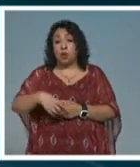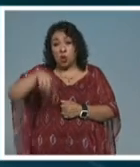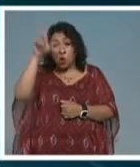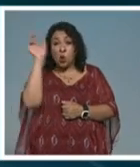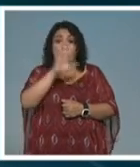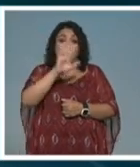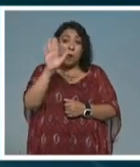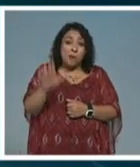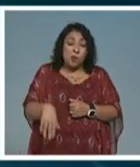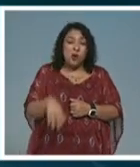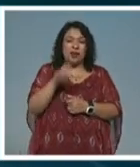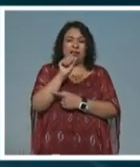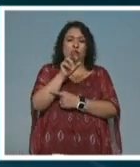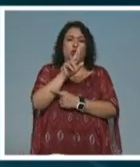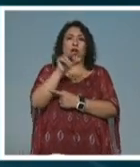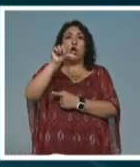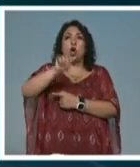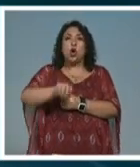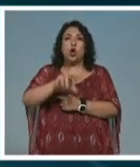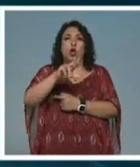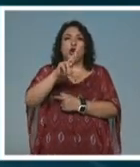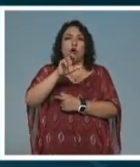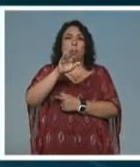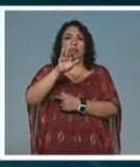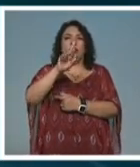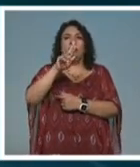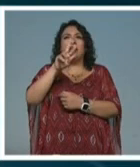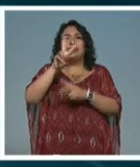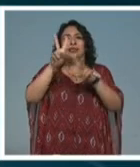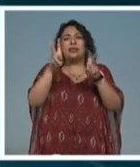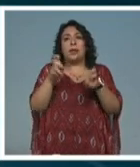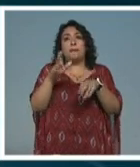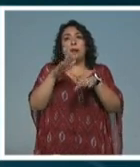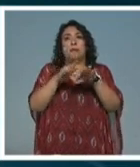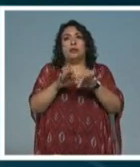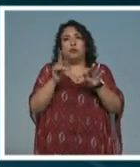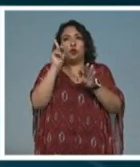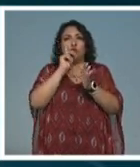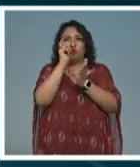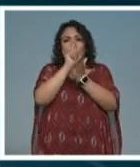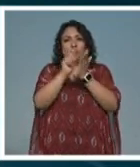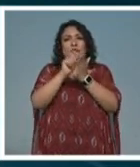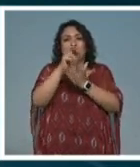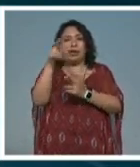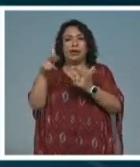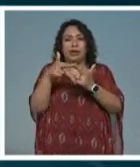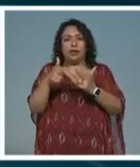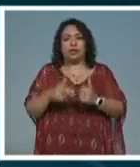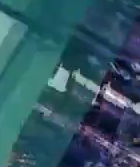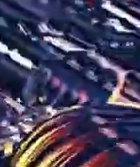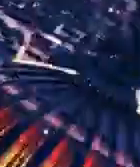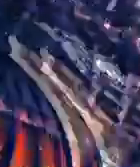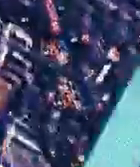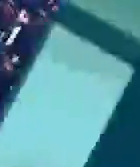Locura, muerte y surrealismo. Hoy Roberto Frías nos habla de una de las más destacadas escritoras de la región.